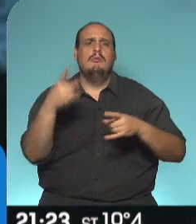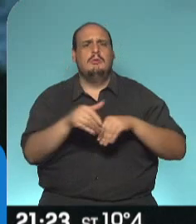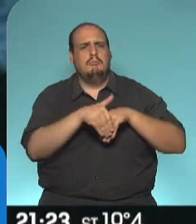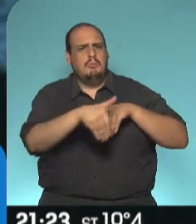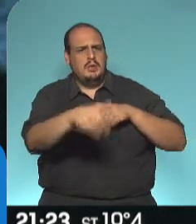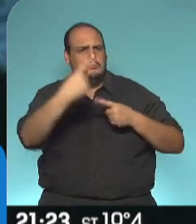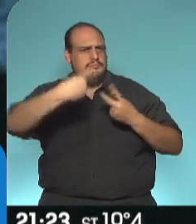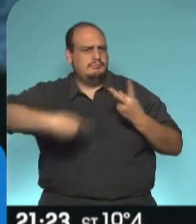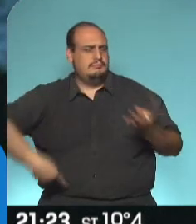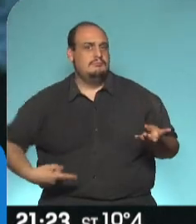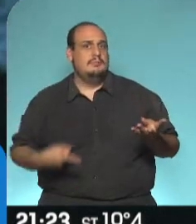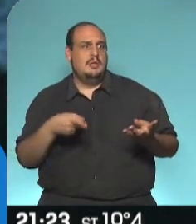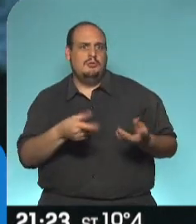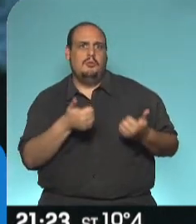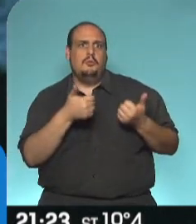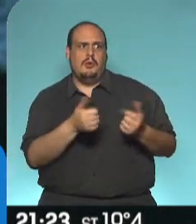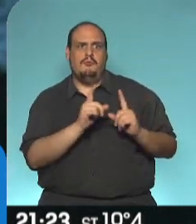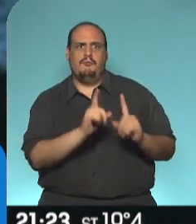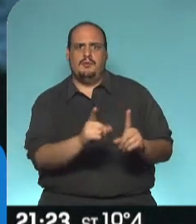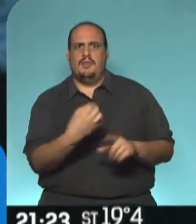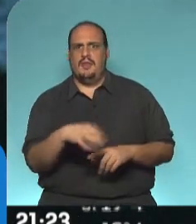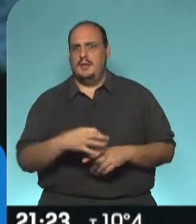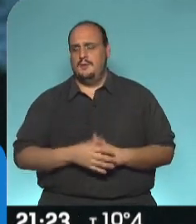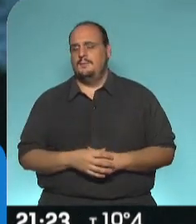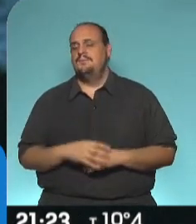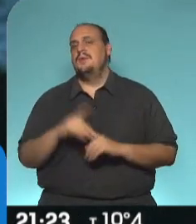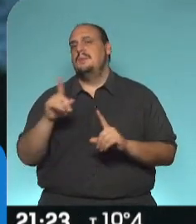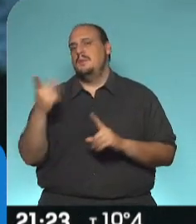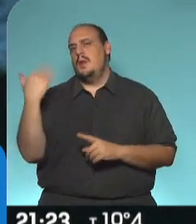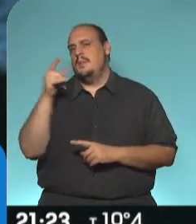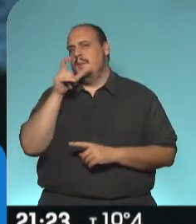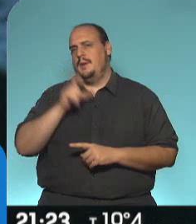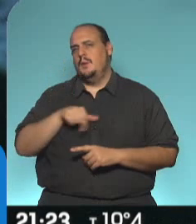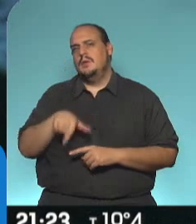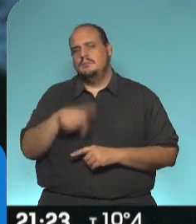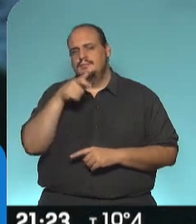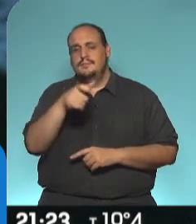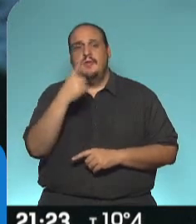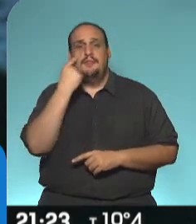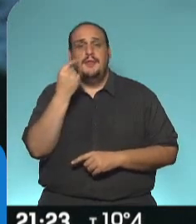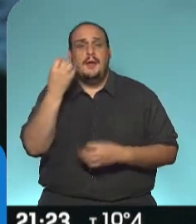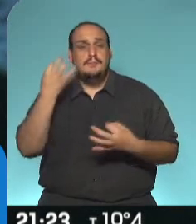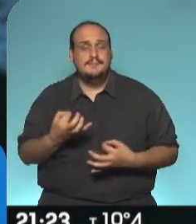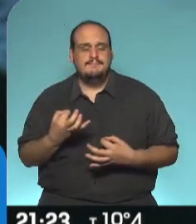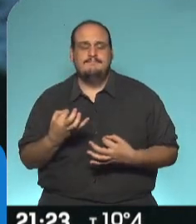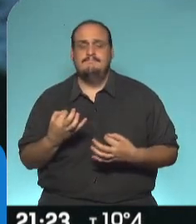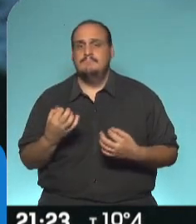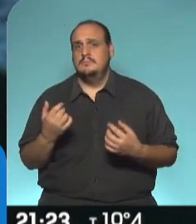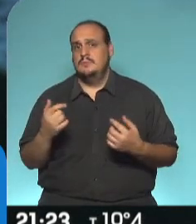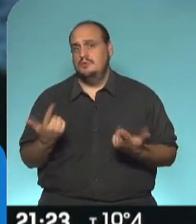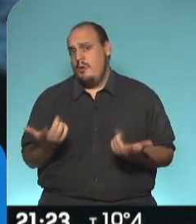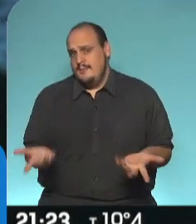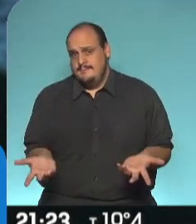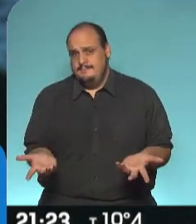y ya respondiendo concretamente la pregunta que me hacías la verdad que no tenemos fecha es muy difícil hablar de fechas y me parece que se